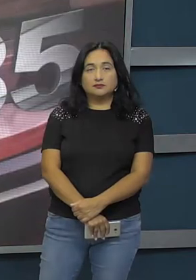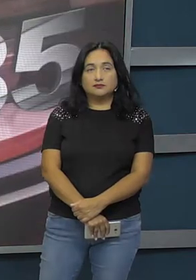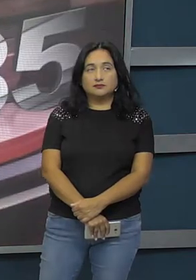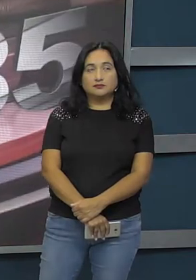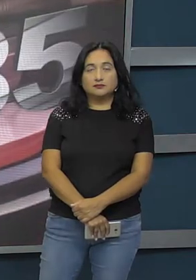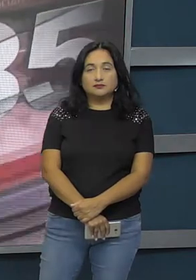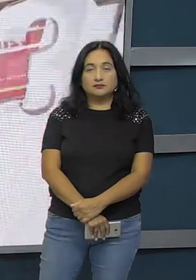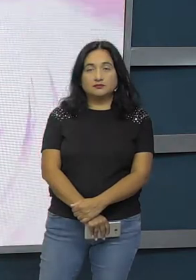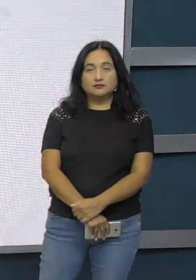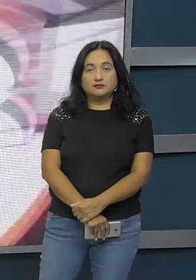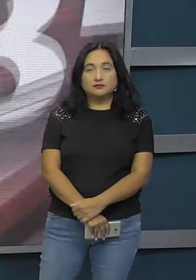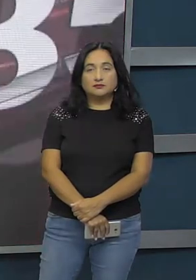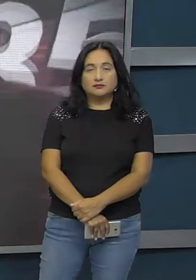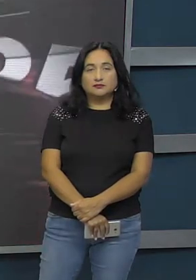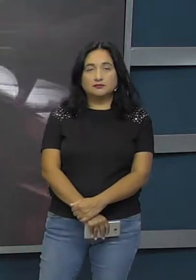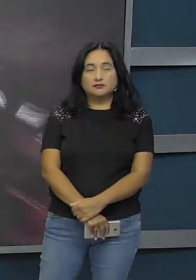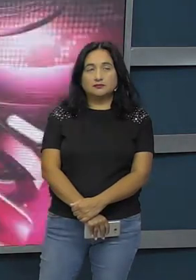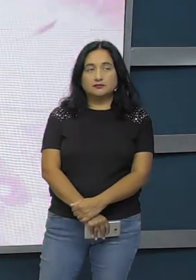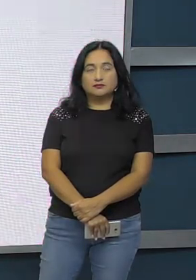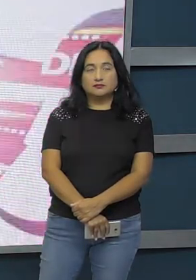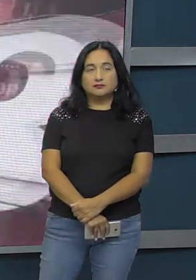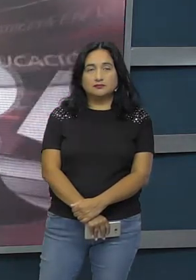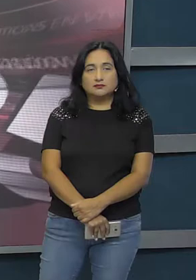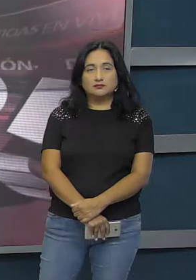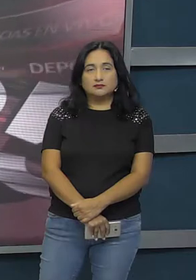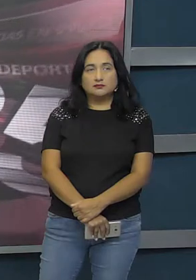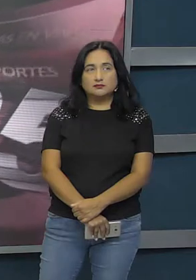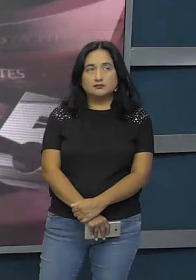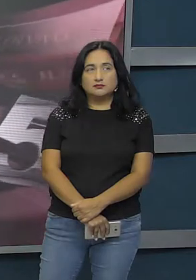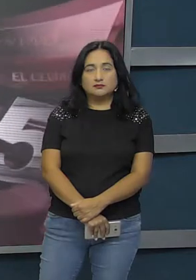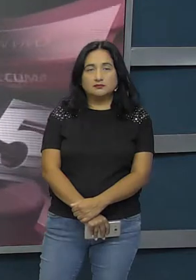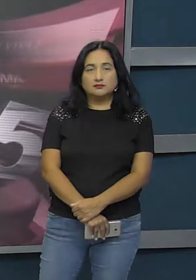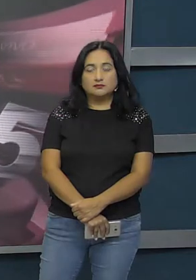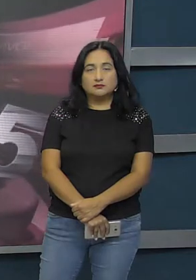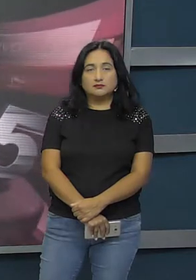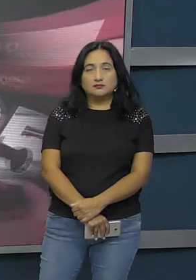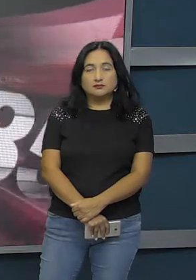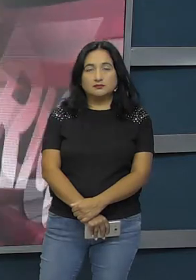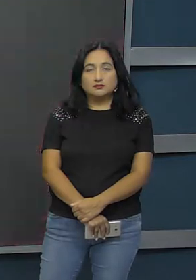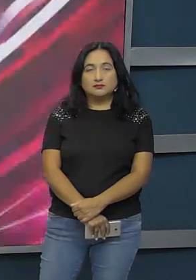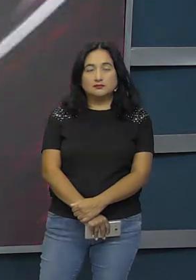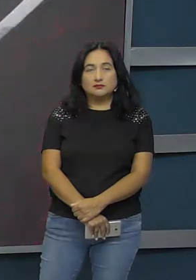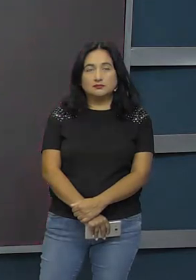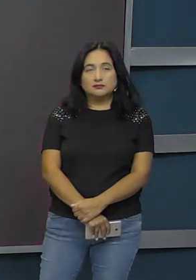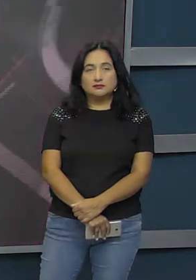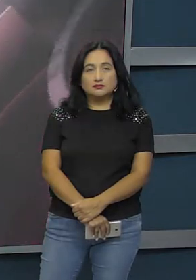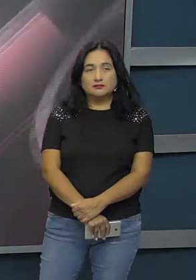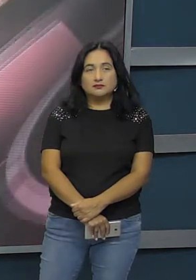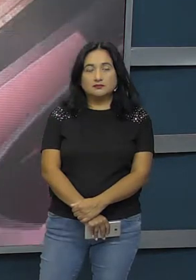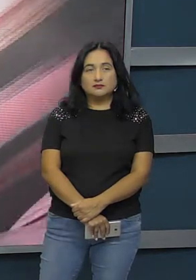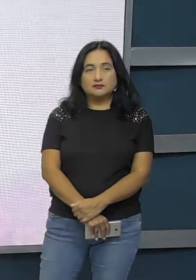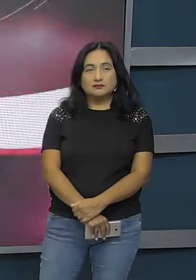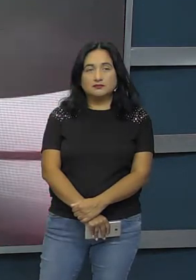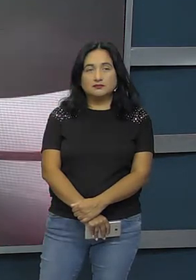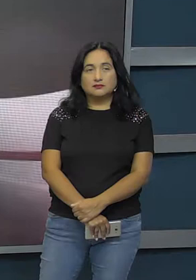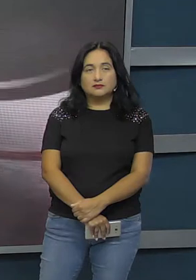servir para que uno o la gente que está alcanzada por este impuesto que no va a pagar,